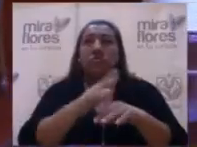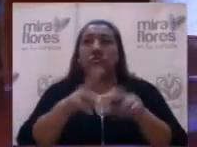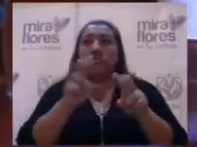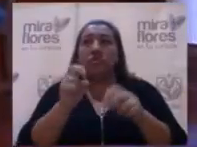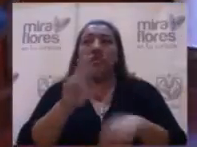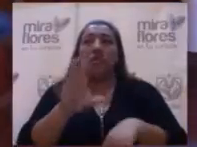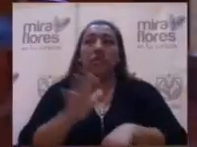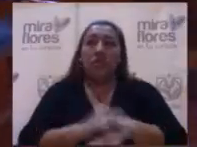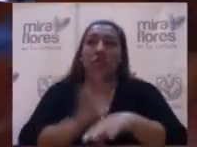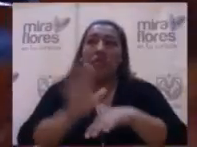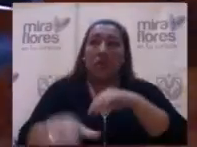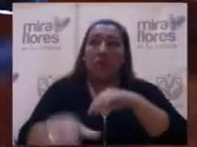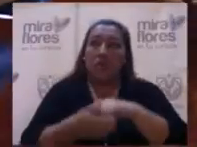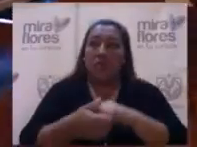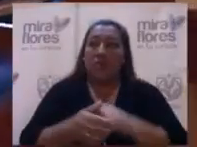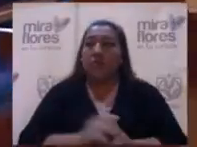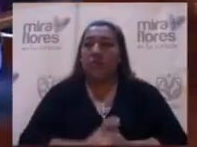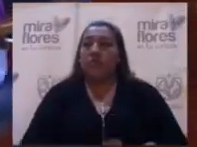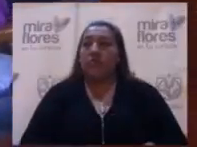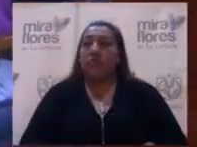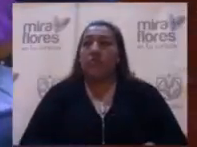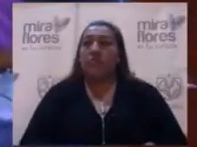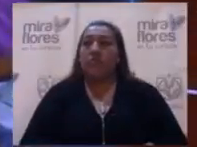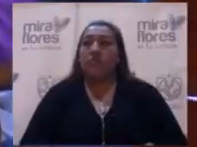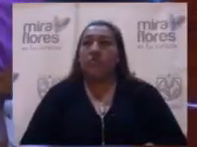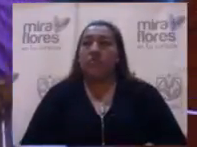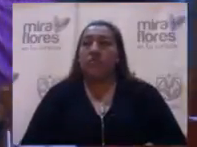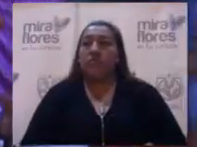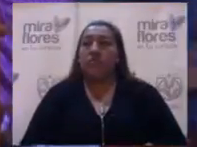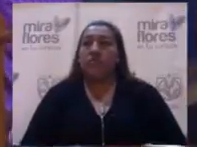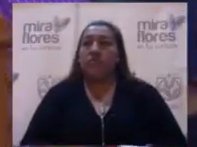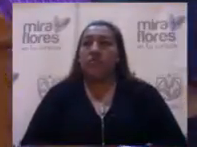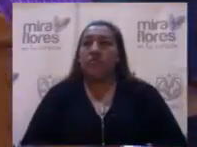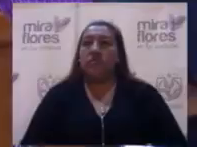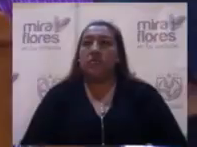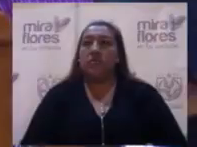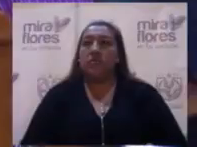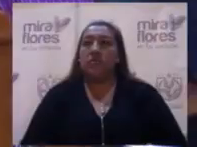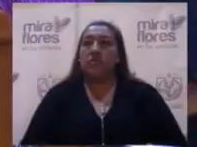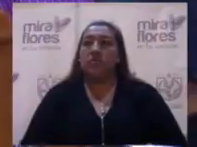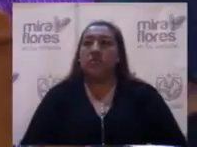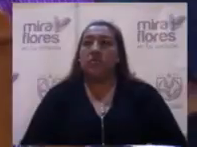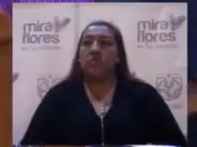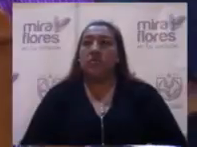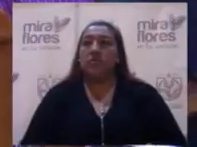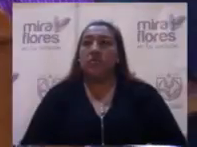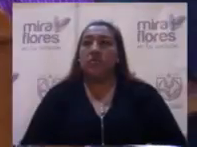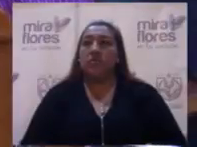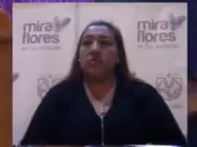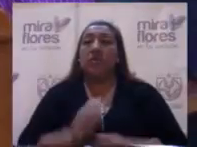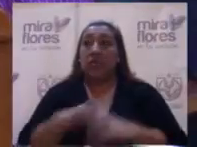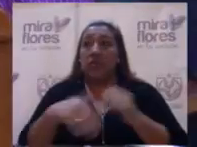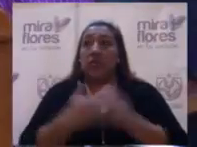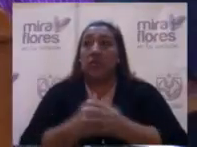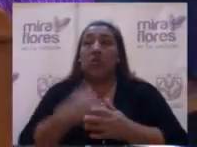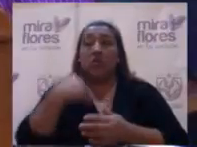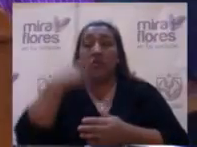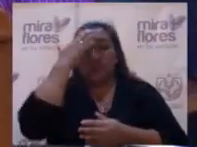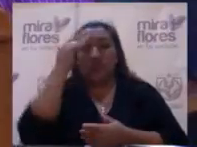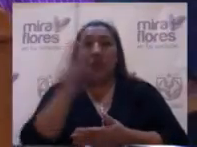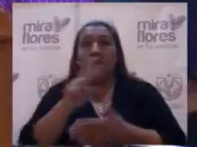del convenio. Para mí no es una donación, pero estoy enterado perfectamente de todo. He